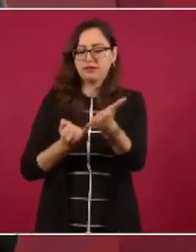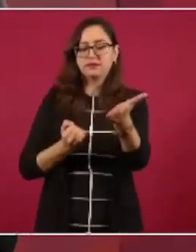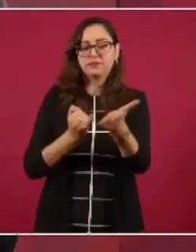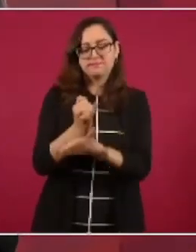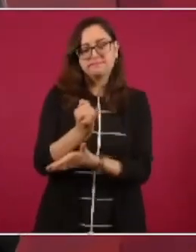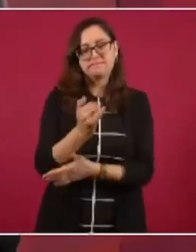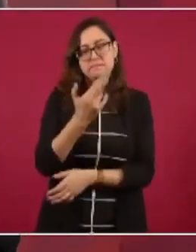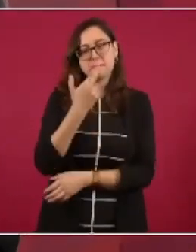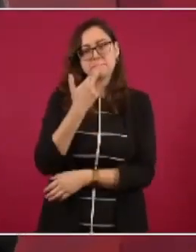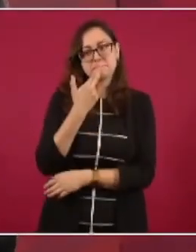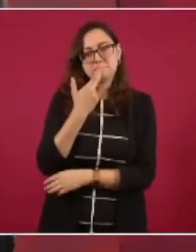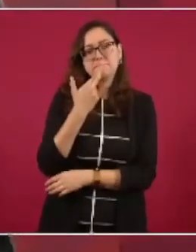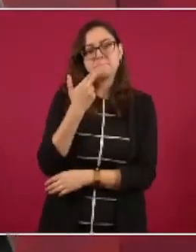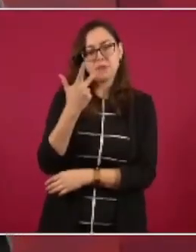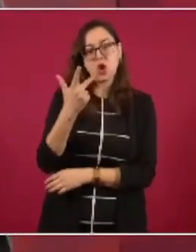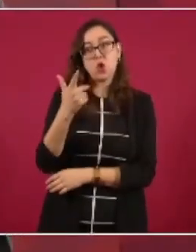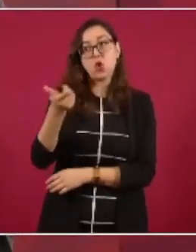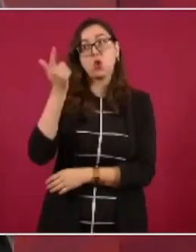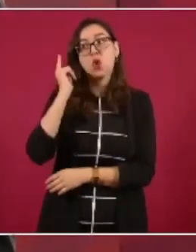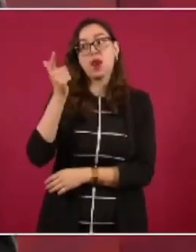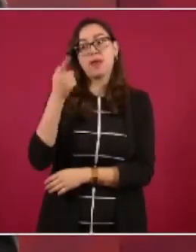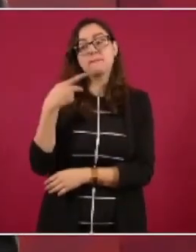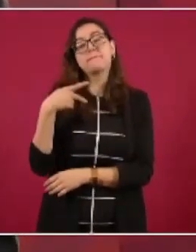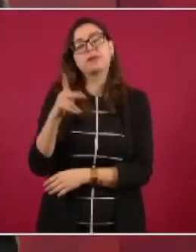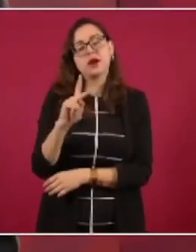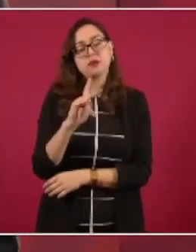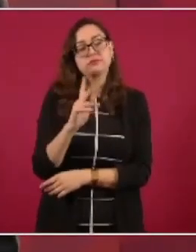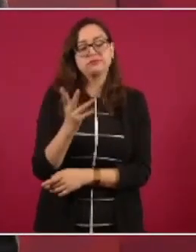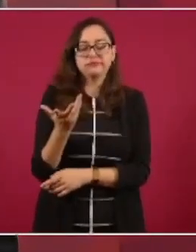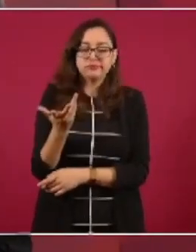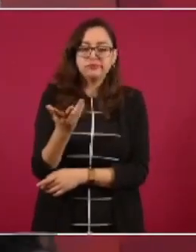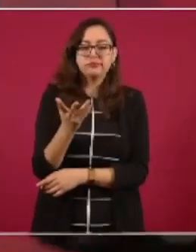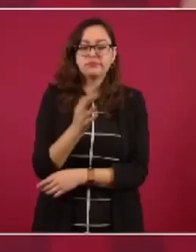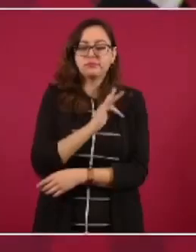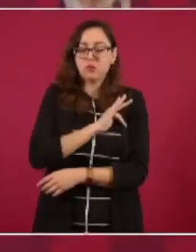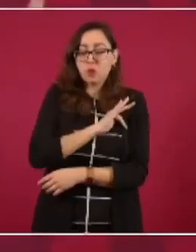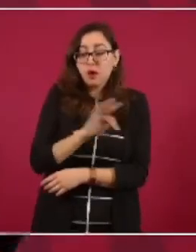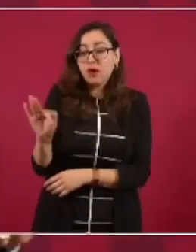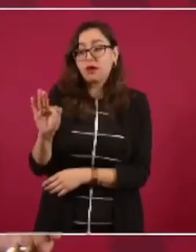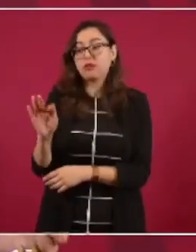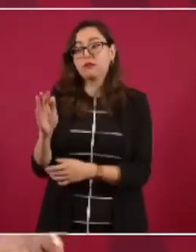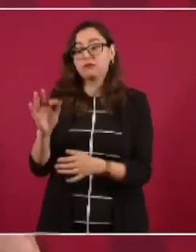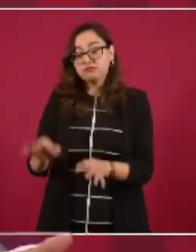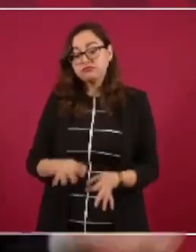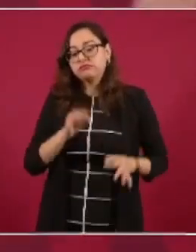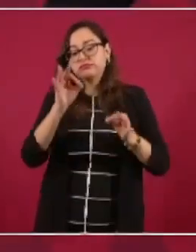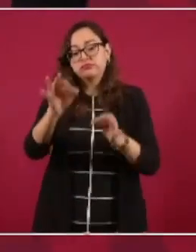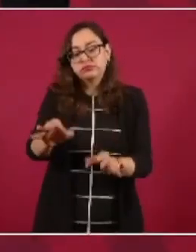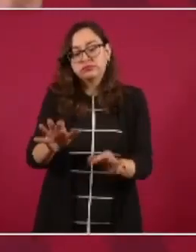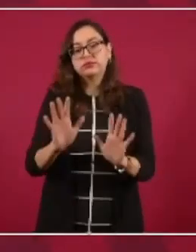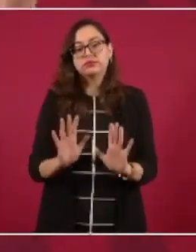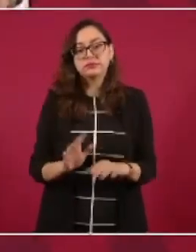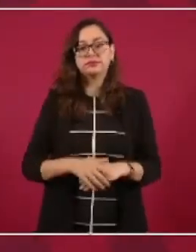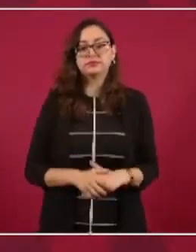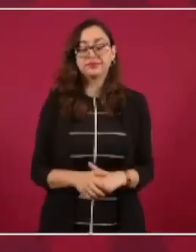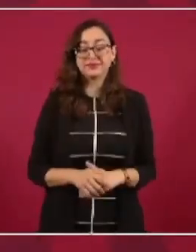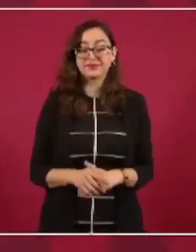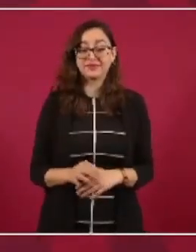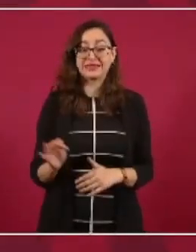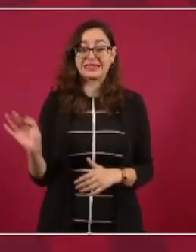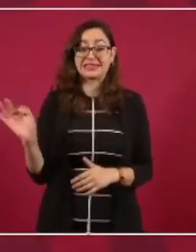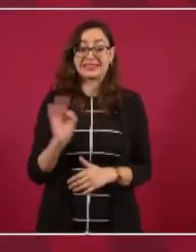no es lo deseable, es lo posible, porque lo otro sí hubiese